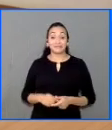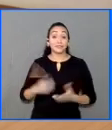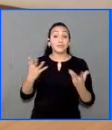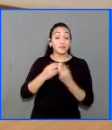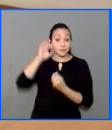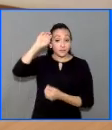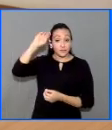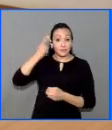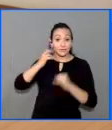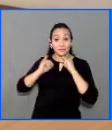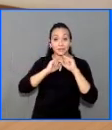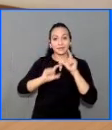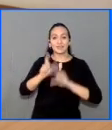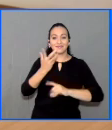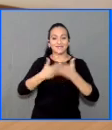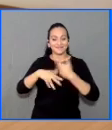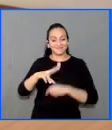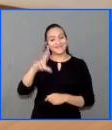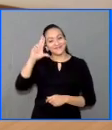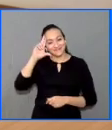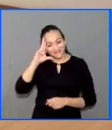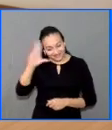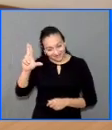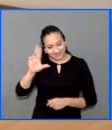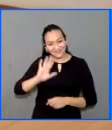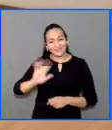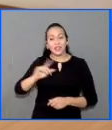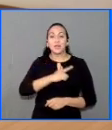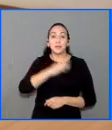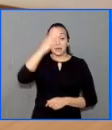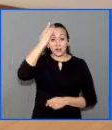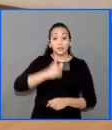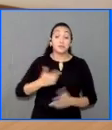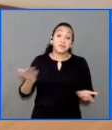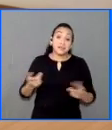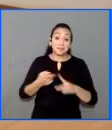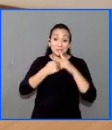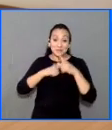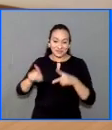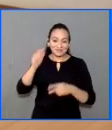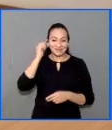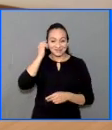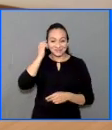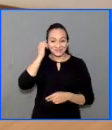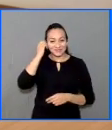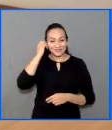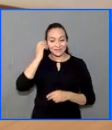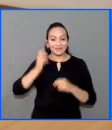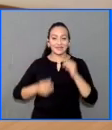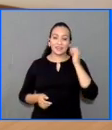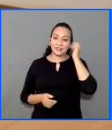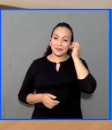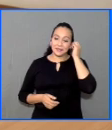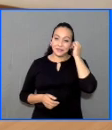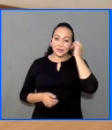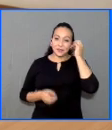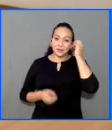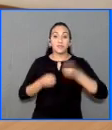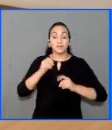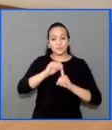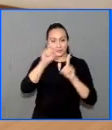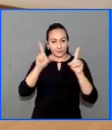interpretación en lengua de señas mexicana. Vámonos con todas las noticias. La Corte resolverá en los próximos días